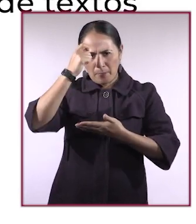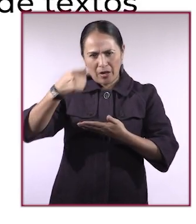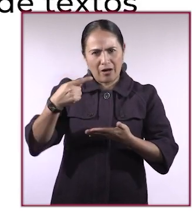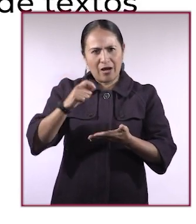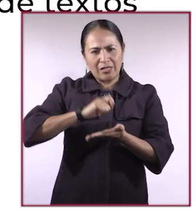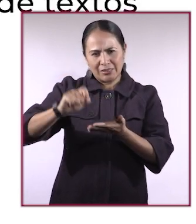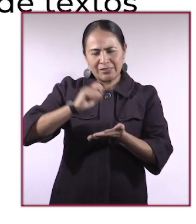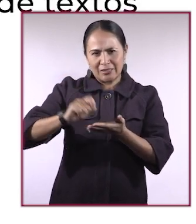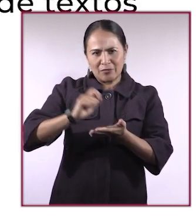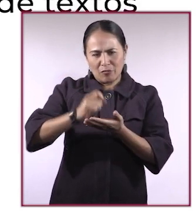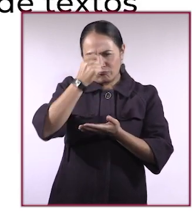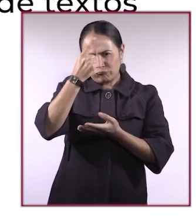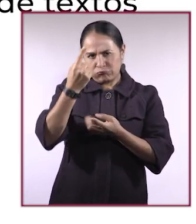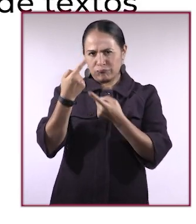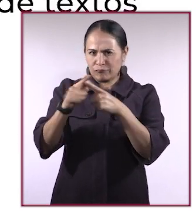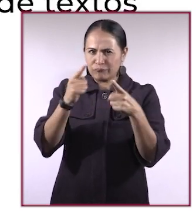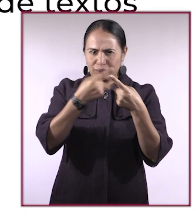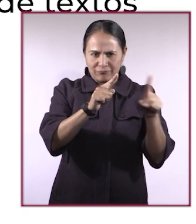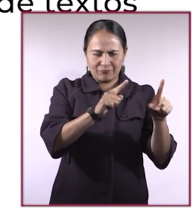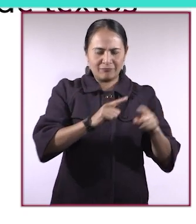escritura creativa.